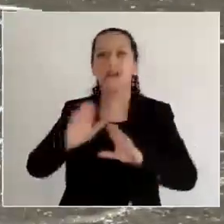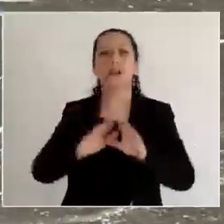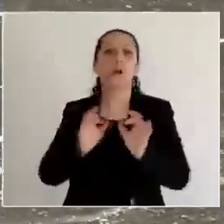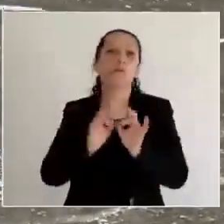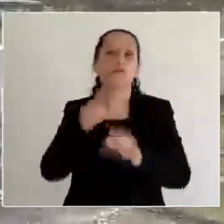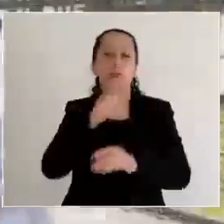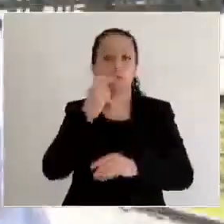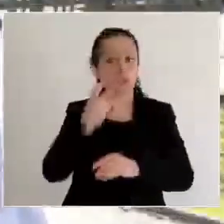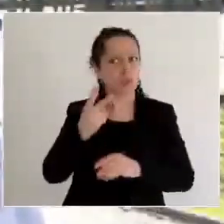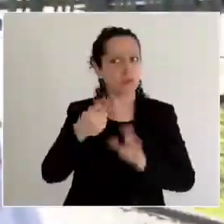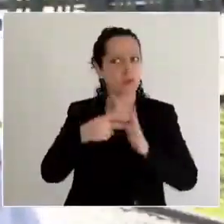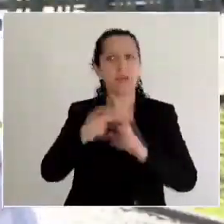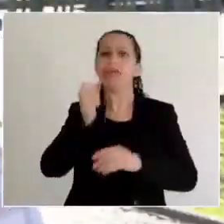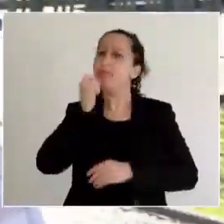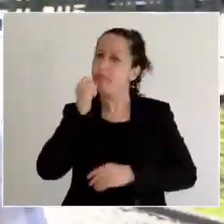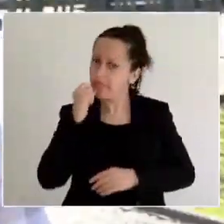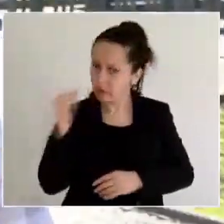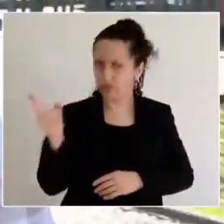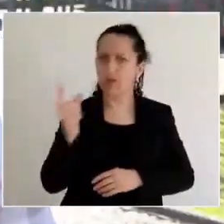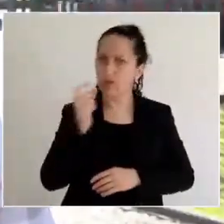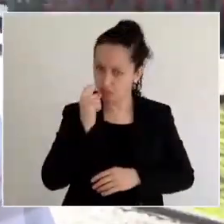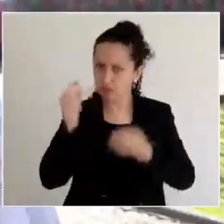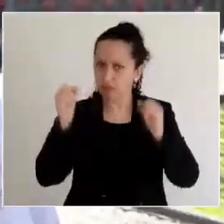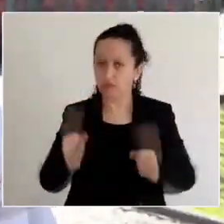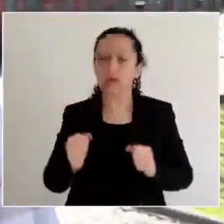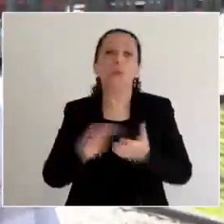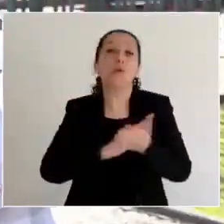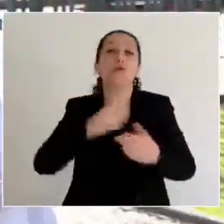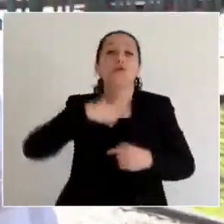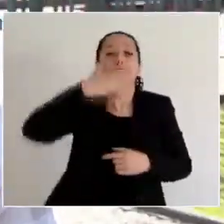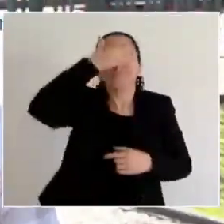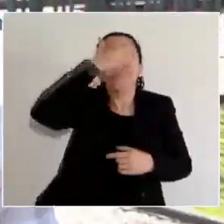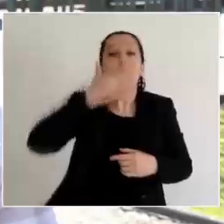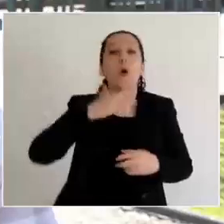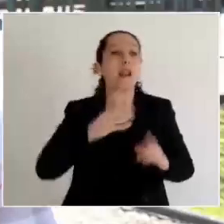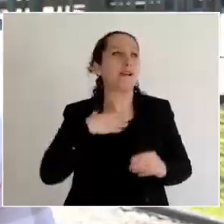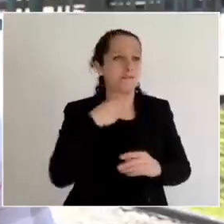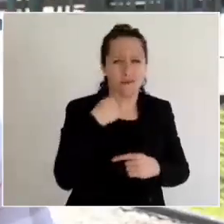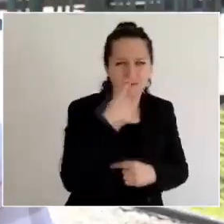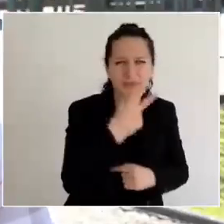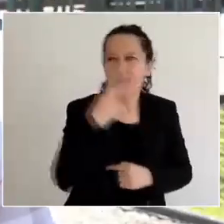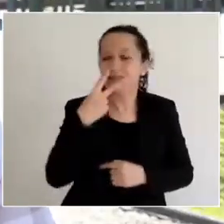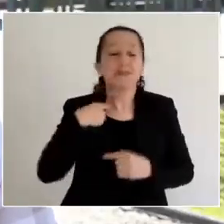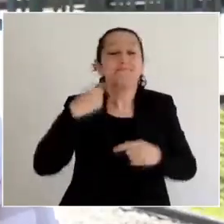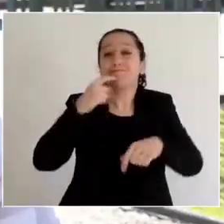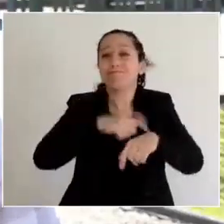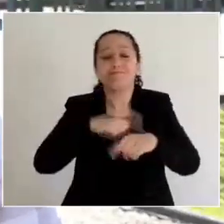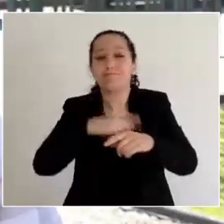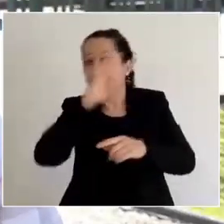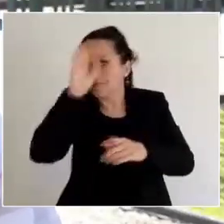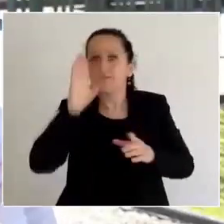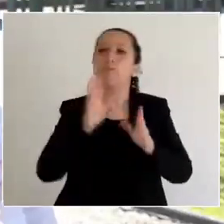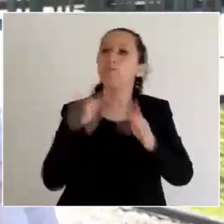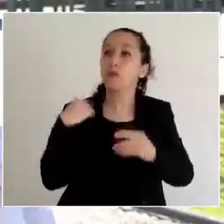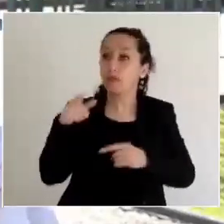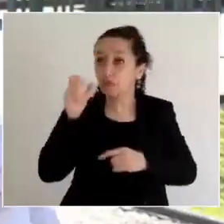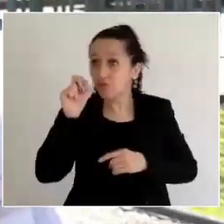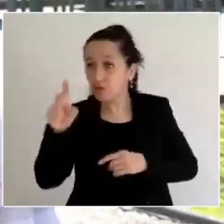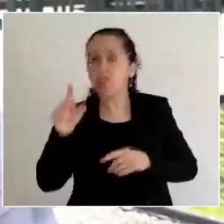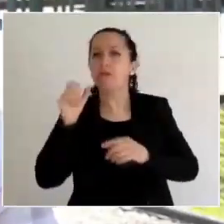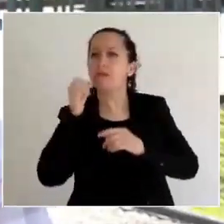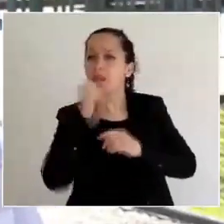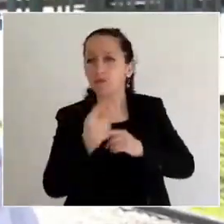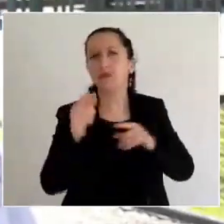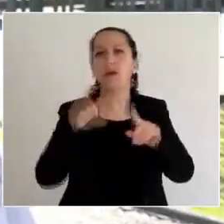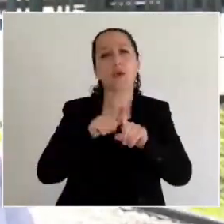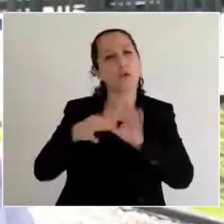denunciar, porque nos gustaría, ¿cierto?, estar en todos los lugares en cada momento, pero creo que todos unidos podemos, ¿cierto?, proteger